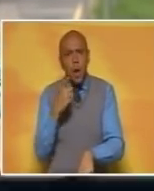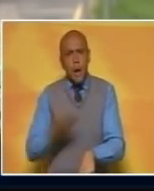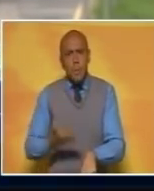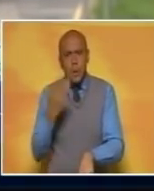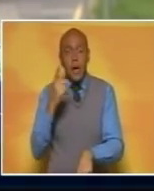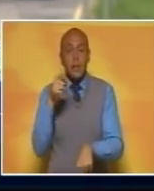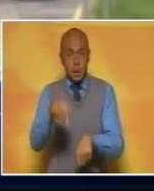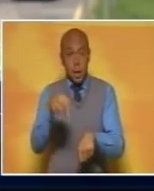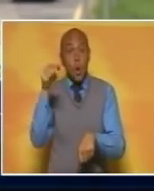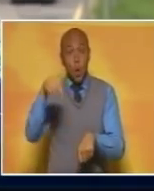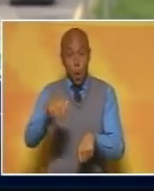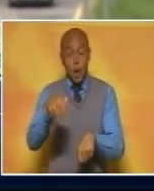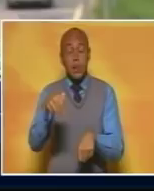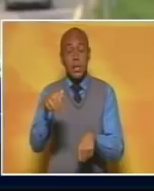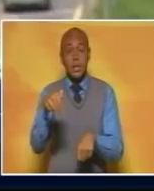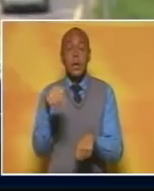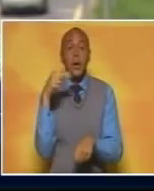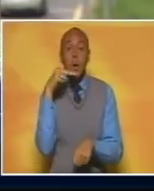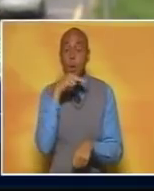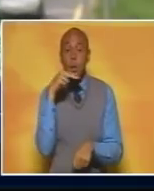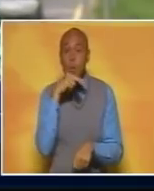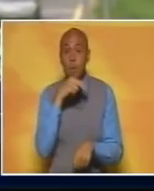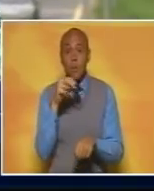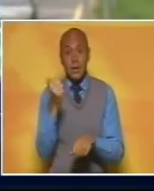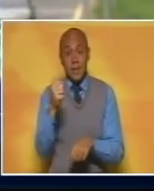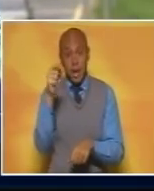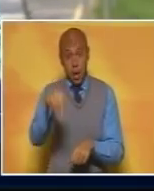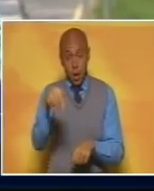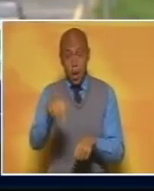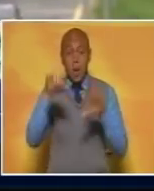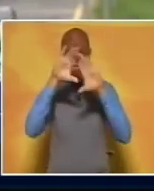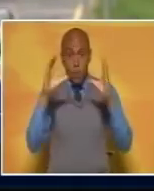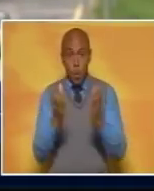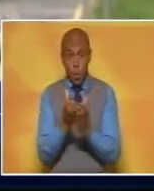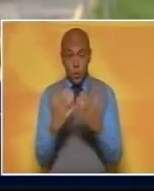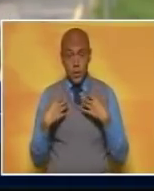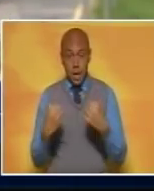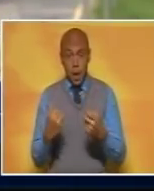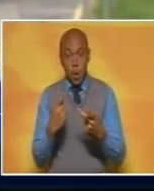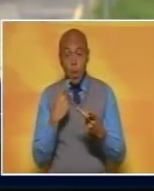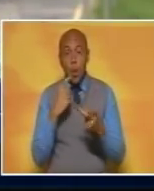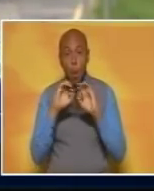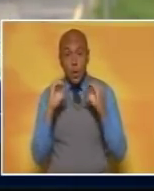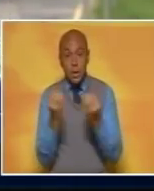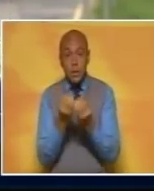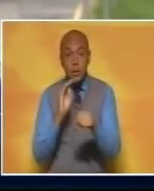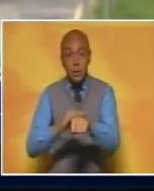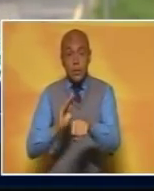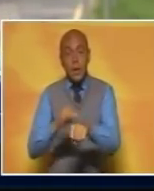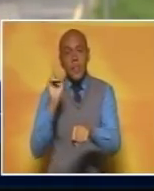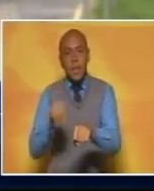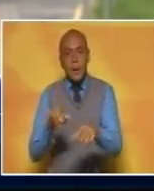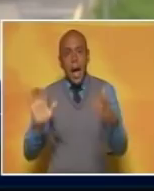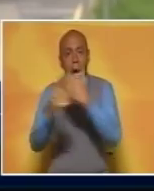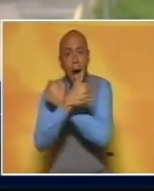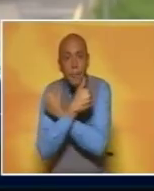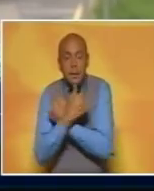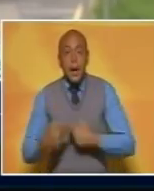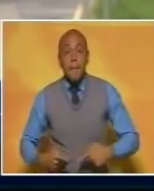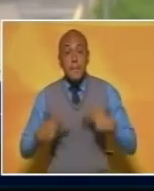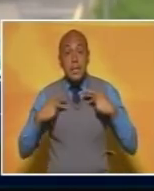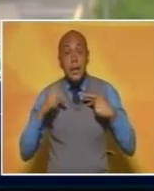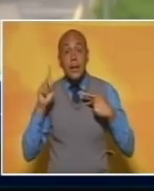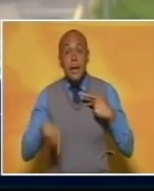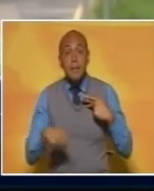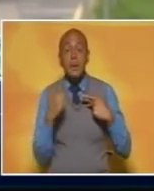propósito de este 10 de octubre, Día de la Salud Mental, la Organización Mundial de la Salud también se centró en el lema Abrazar la vida y al llamado a estar atento